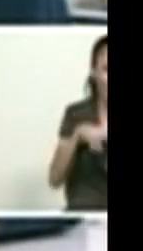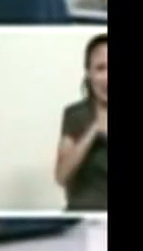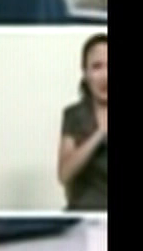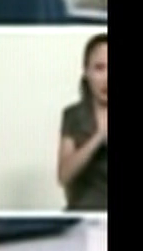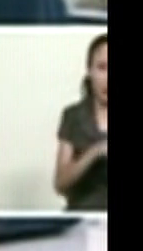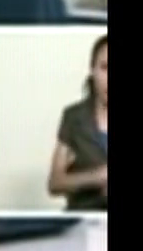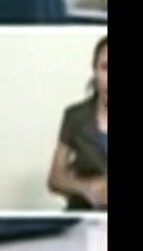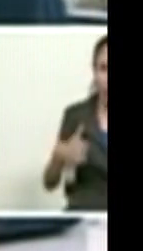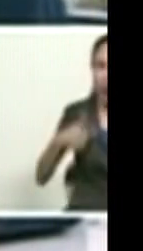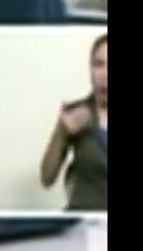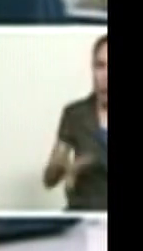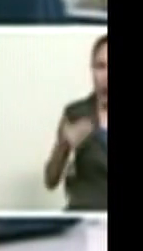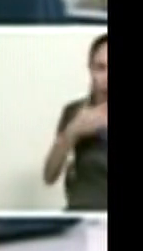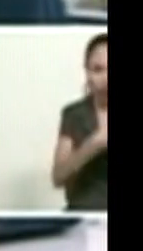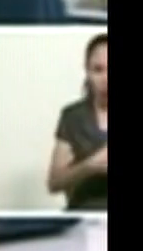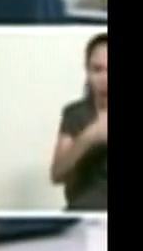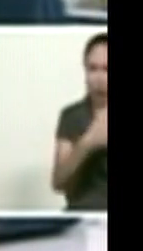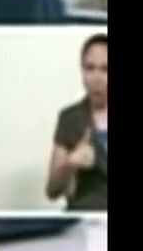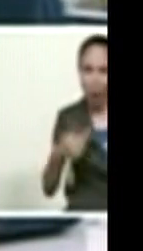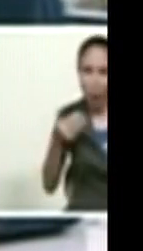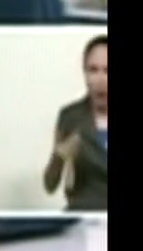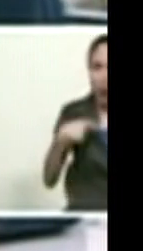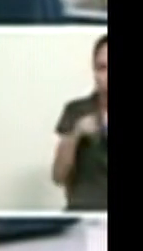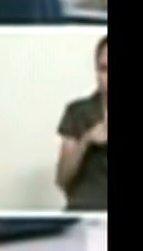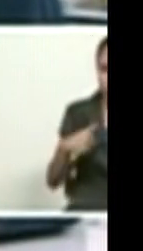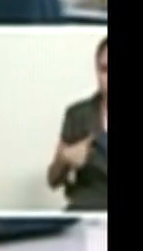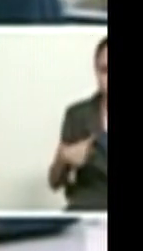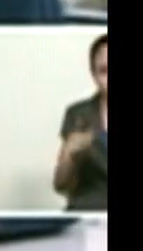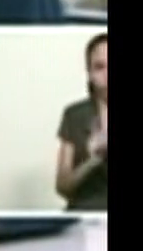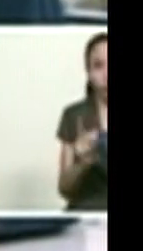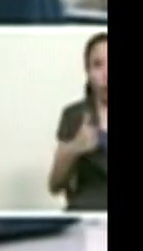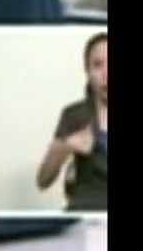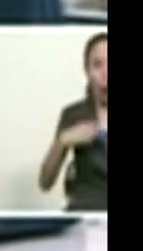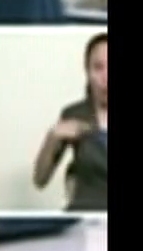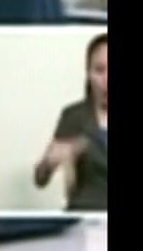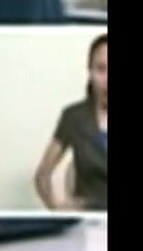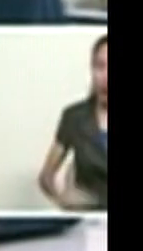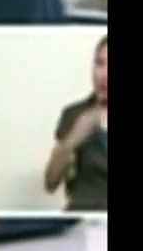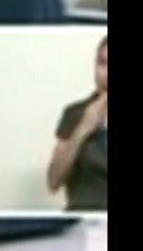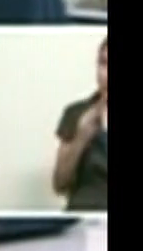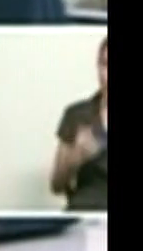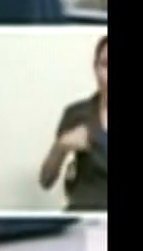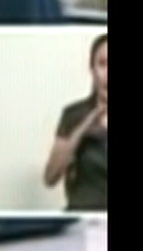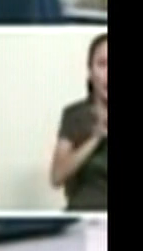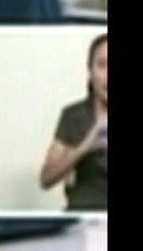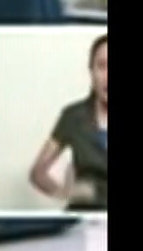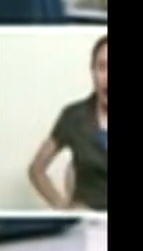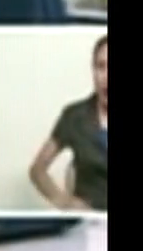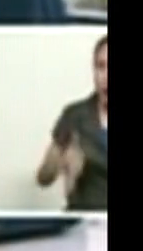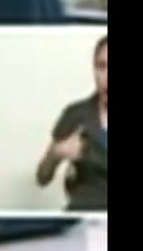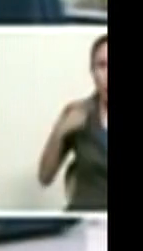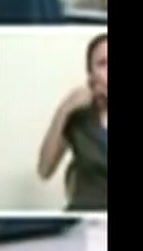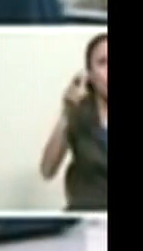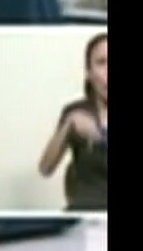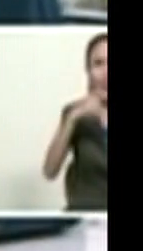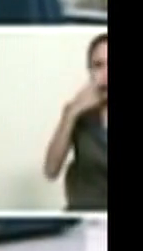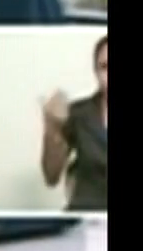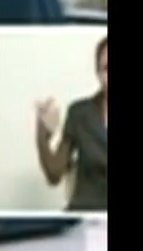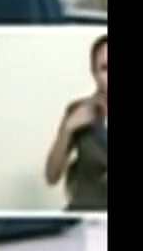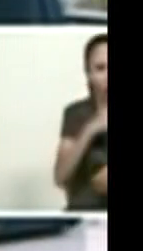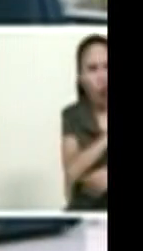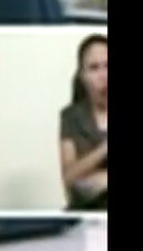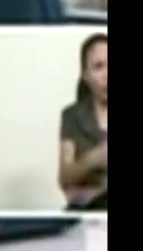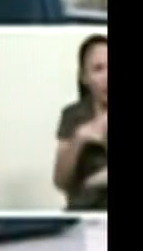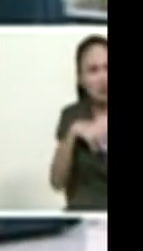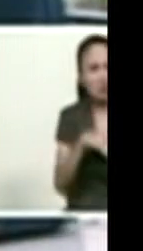ha cedido territorio a grupos criminales y extranjeros agrega el informe y cita las farc ln y hezbollah donde se han instalado